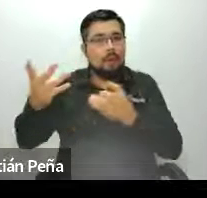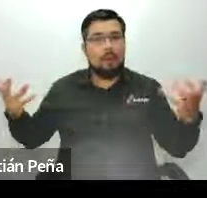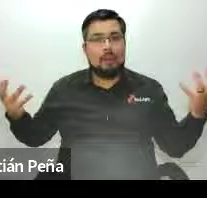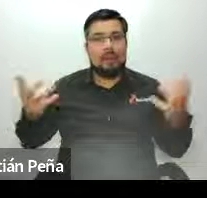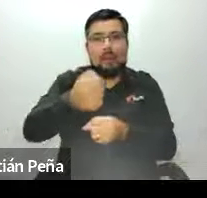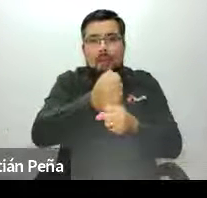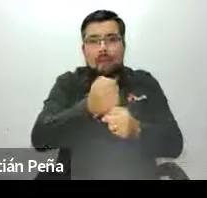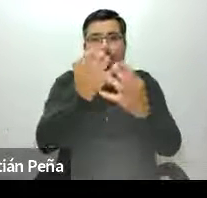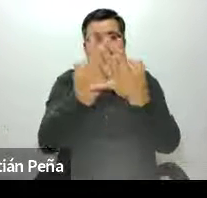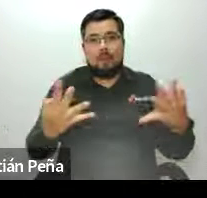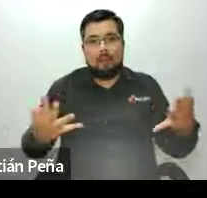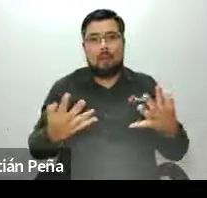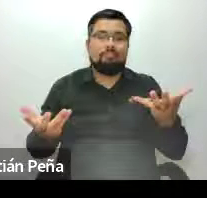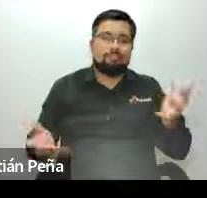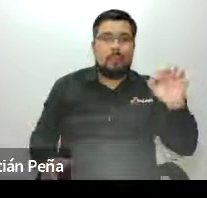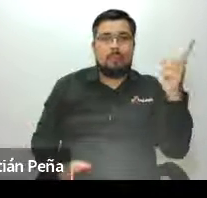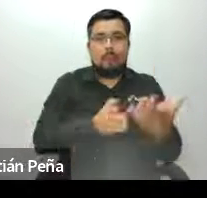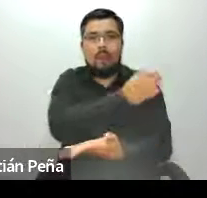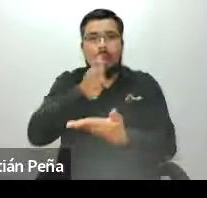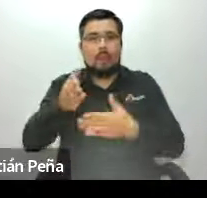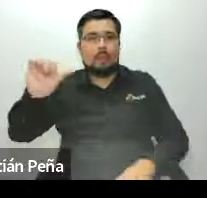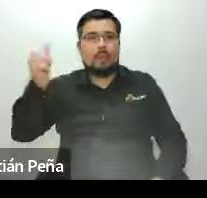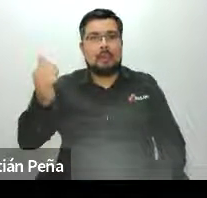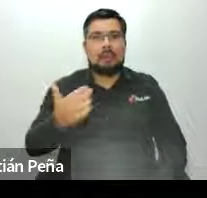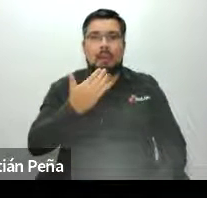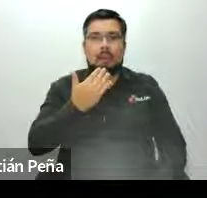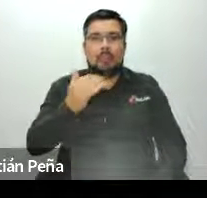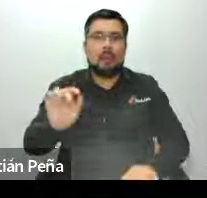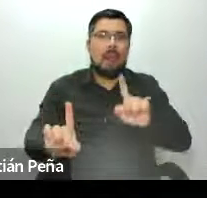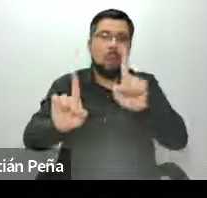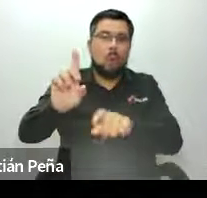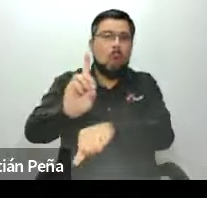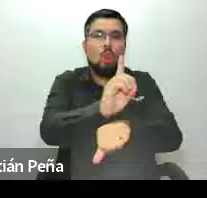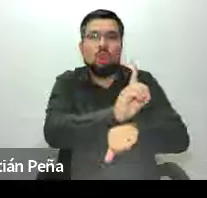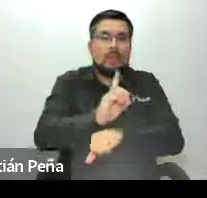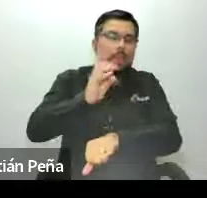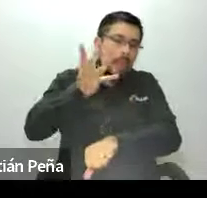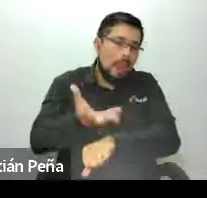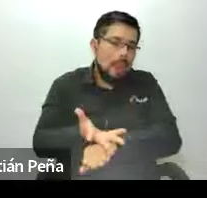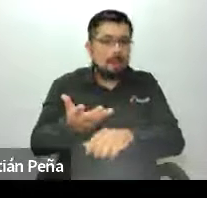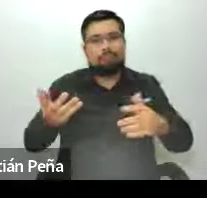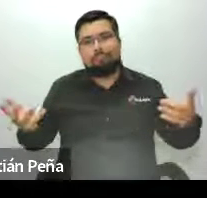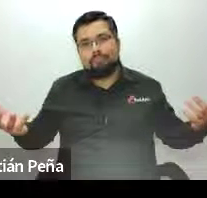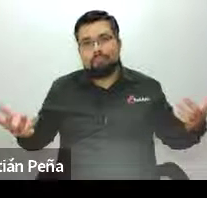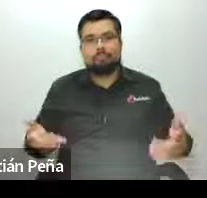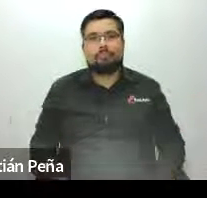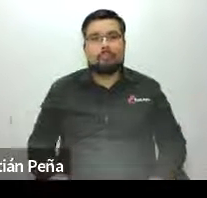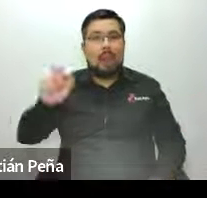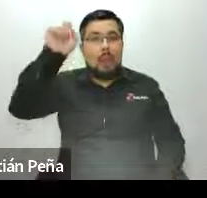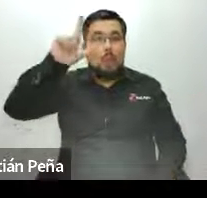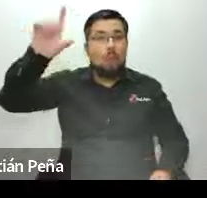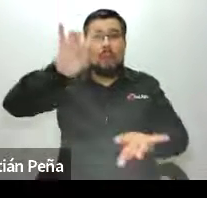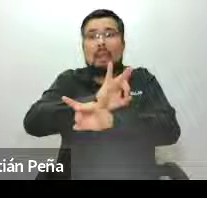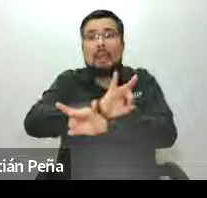menos de primero a sexto, ¿no? Aunque también hay algunos docentes, ¿no es cierto?, que teniendo clara la lógica, ¿no es cierto?, de